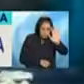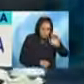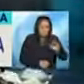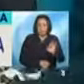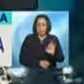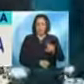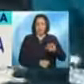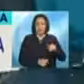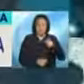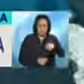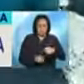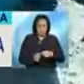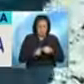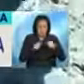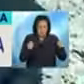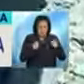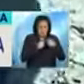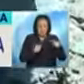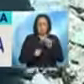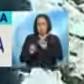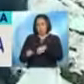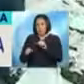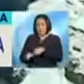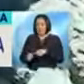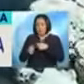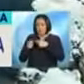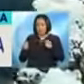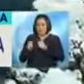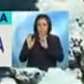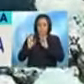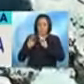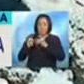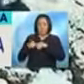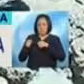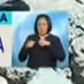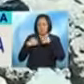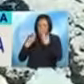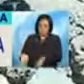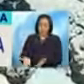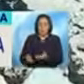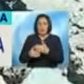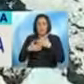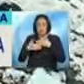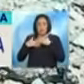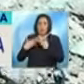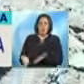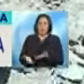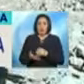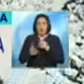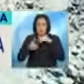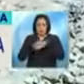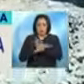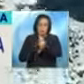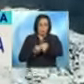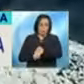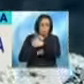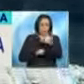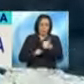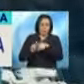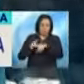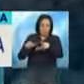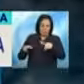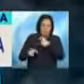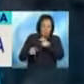Venga, ¿esta es su ventana? Sí, la ventana, se ha caído la ventana y todito la pared se ha derrumbado y adentro, en el otro lado,